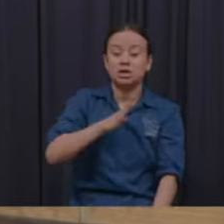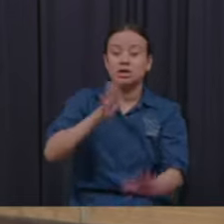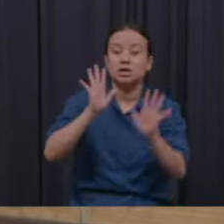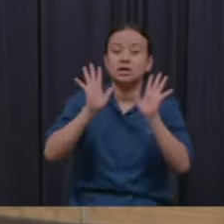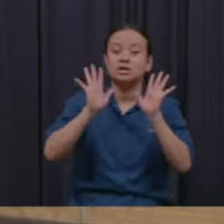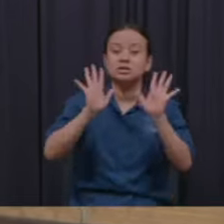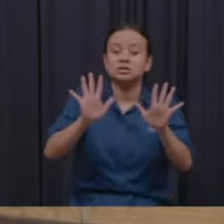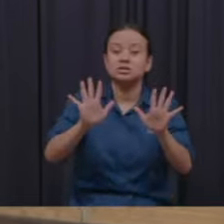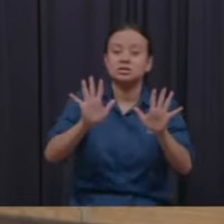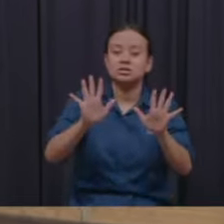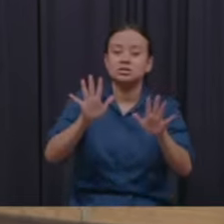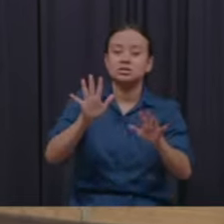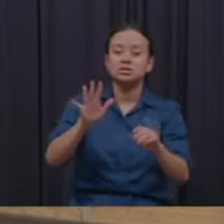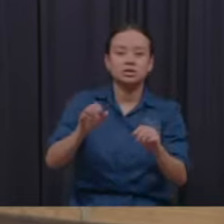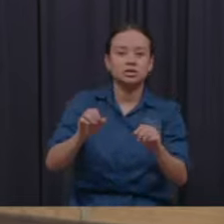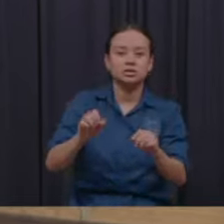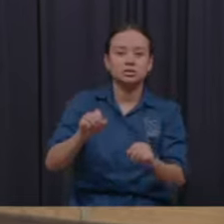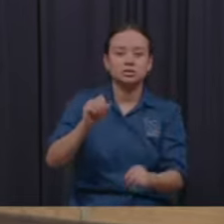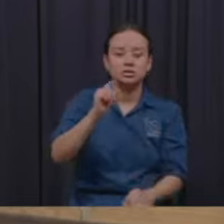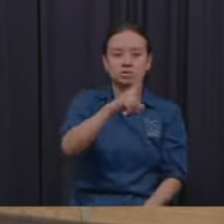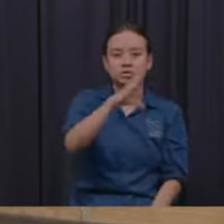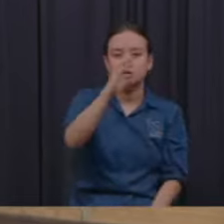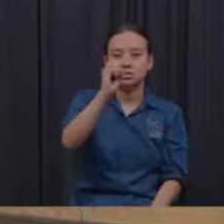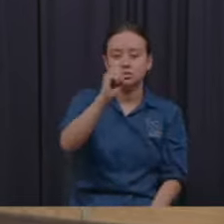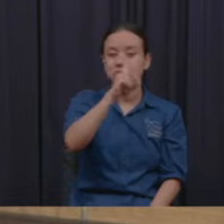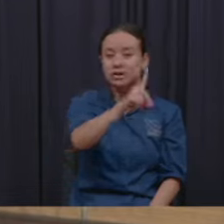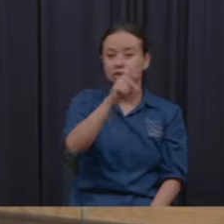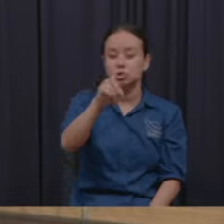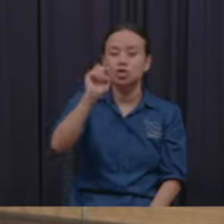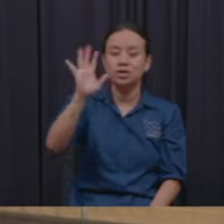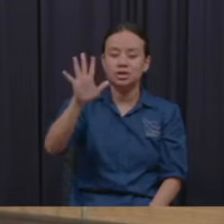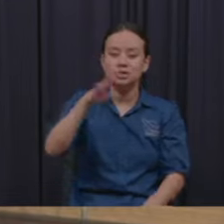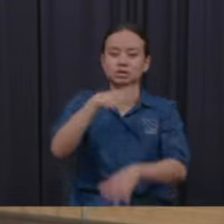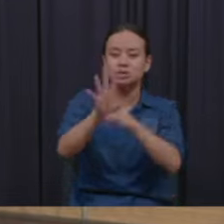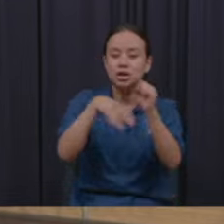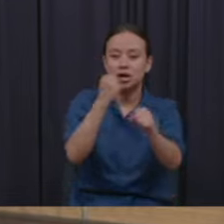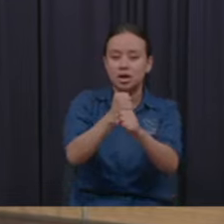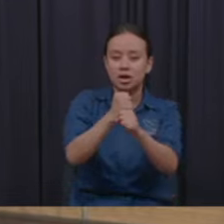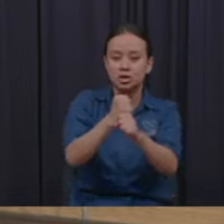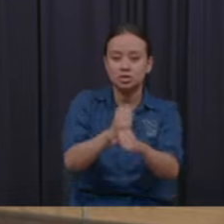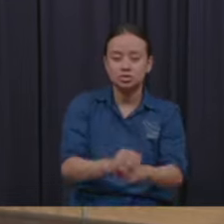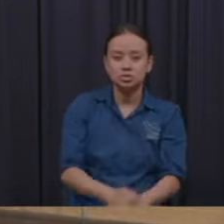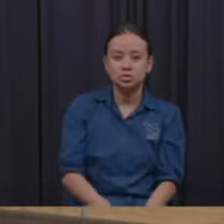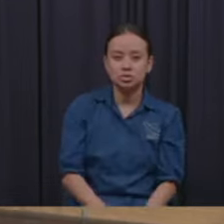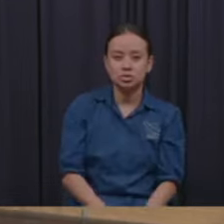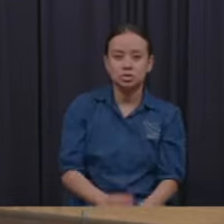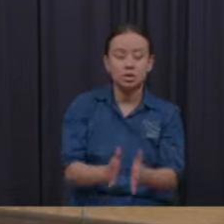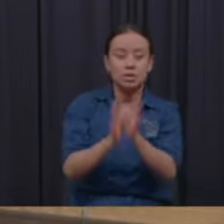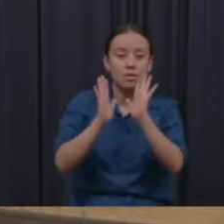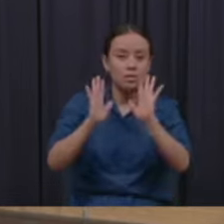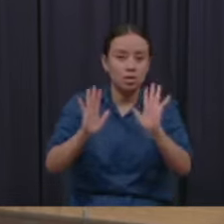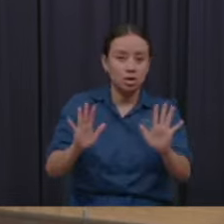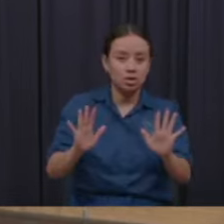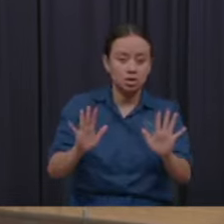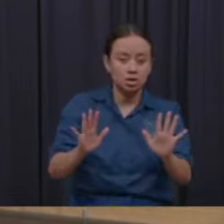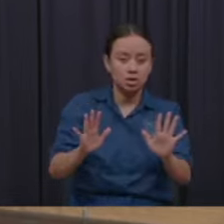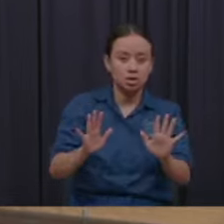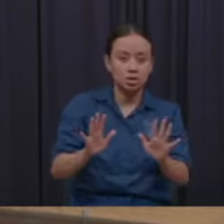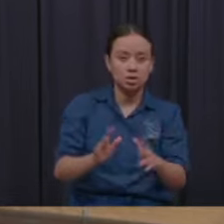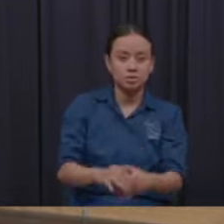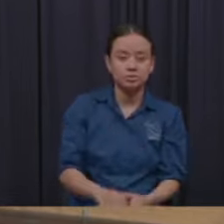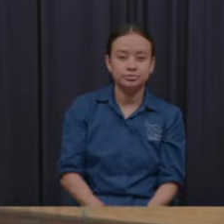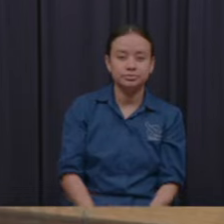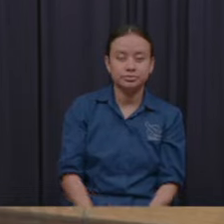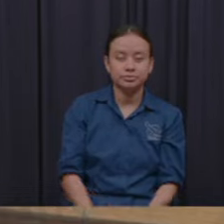los últimos 10 años literalmente, pues, como muerta, vegetal. Pero de tiempo